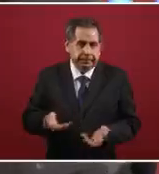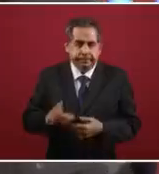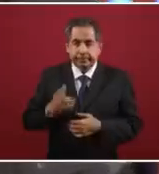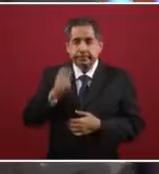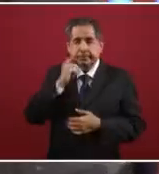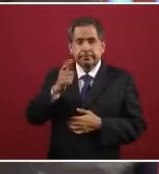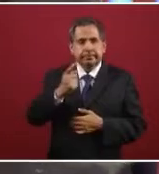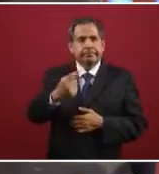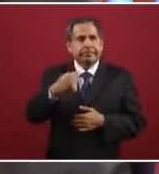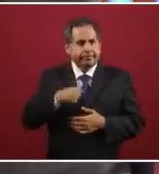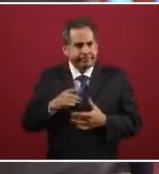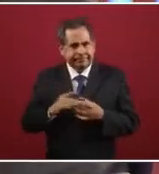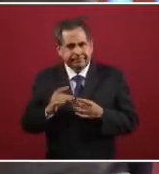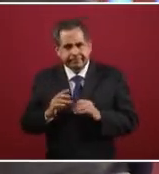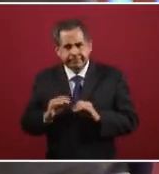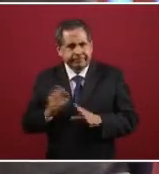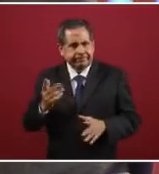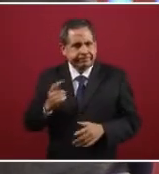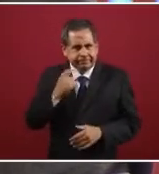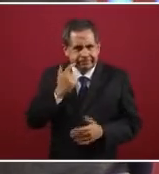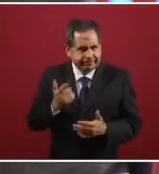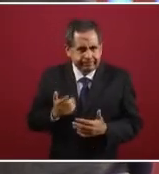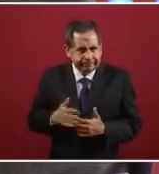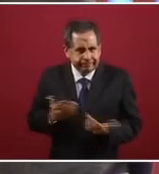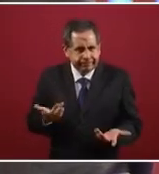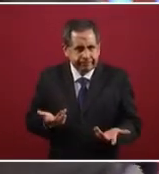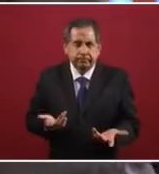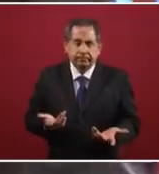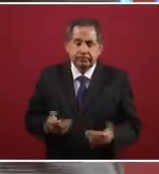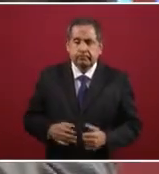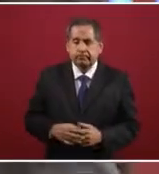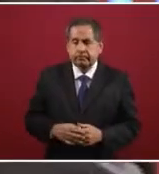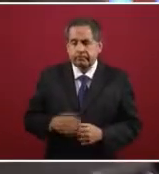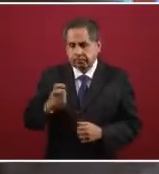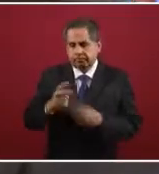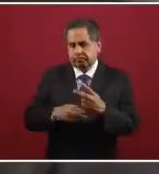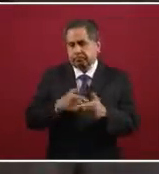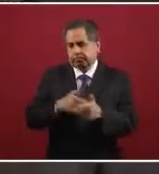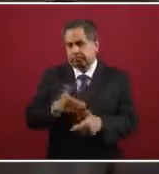que nos expliquen por qué. En eso vamos.